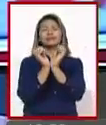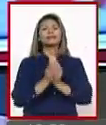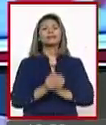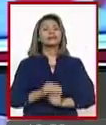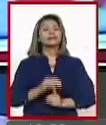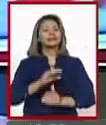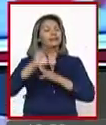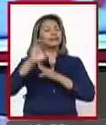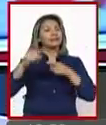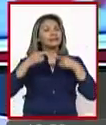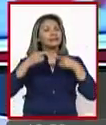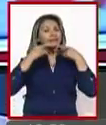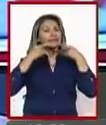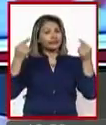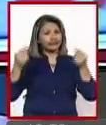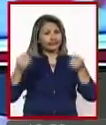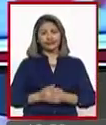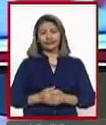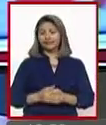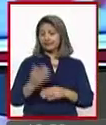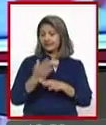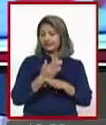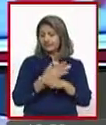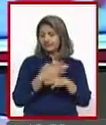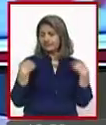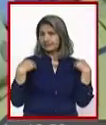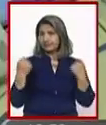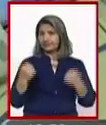con total éxito. Ahora ella se recupera de salud.